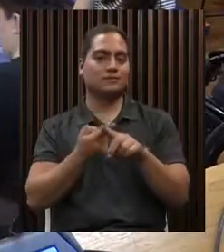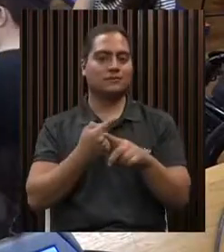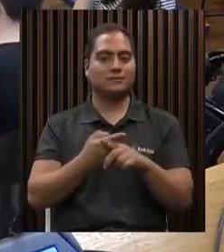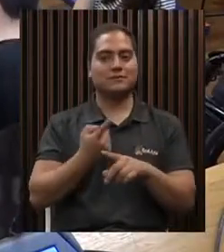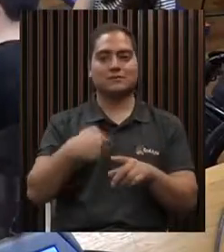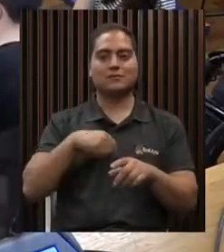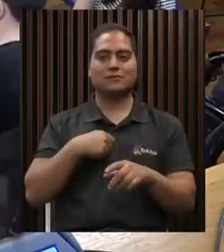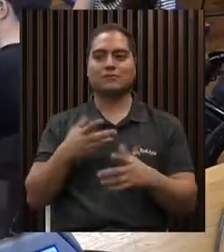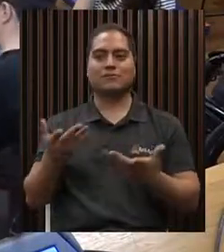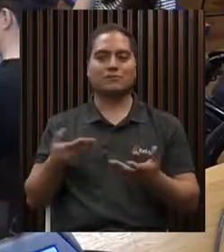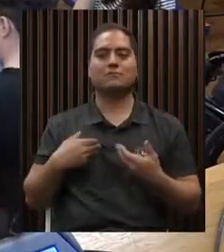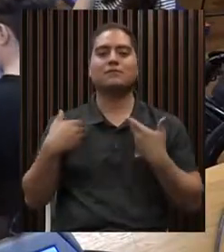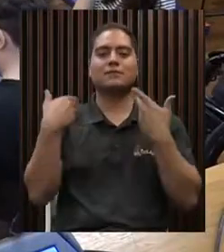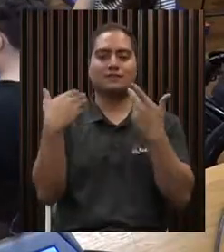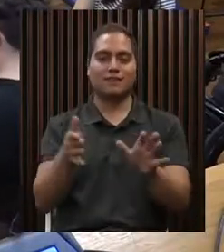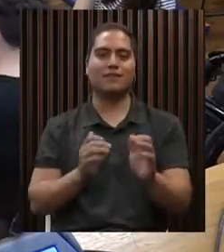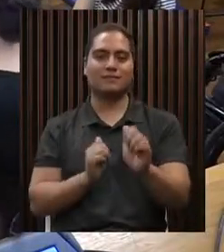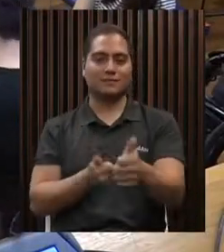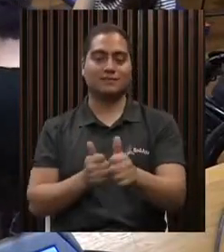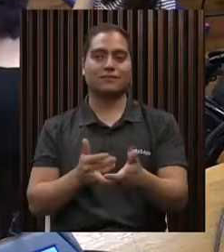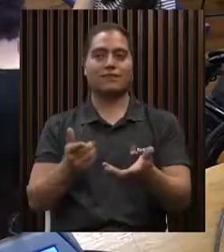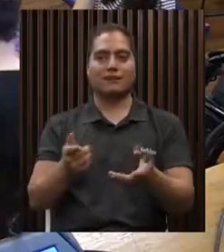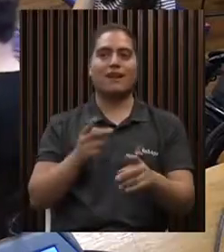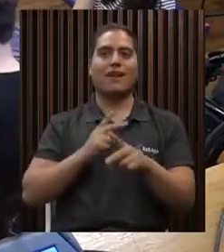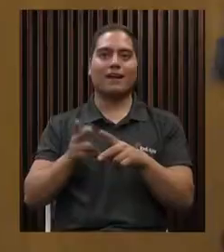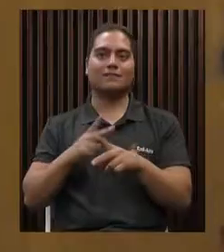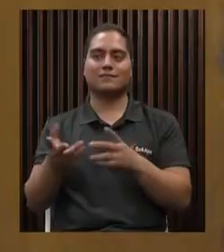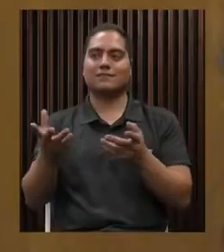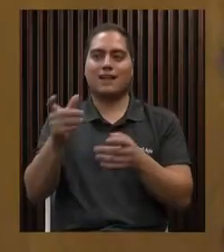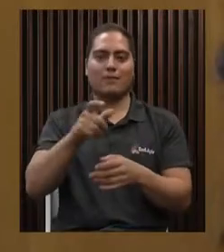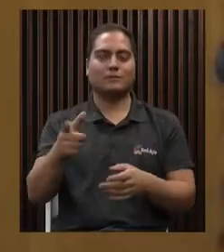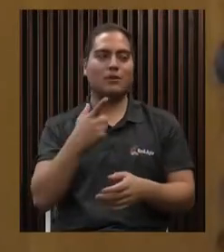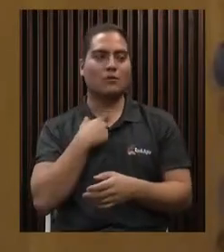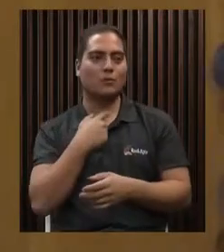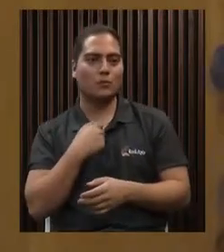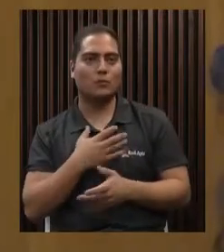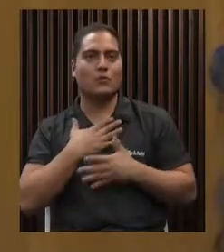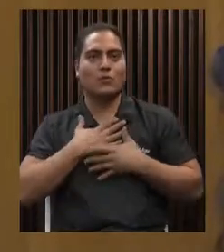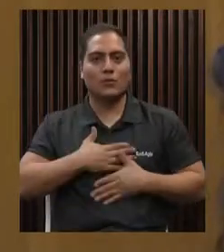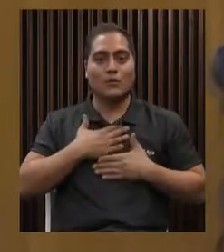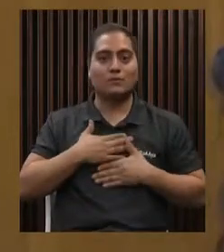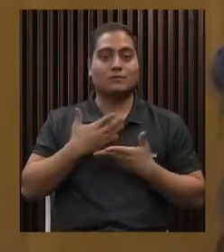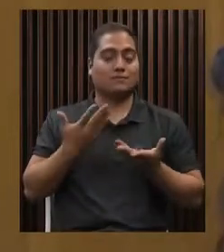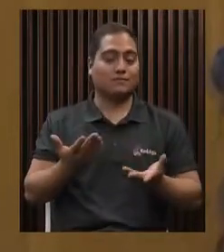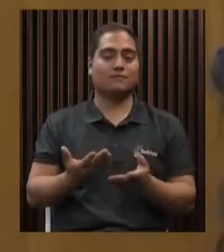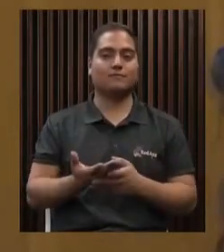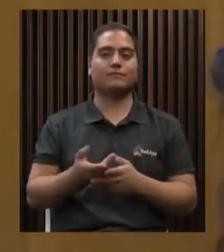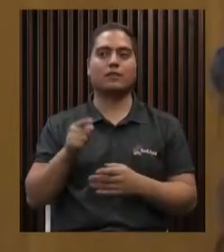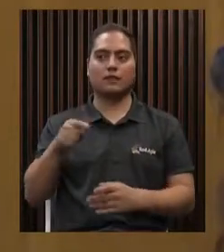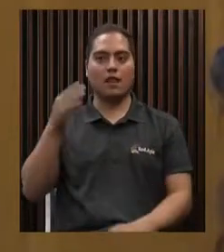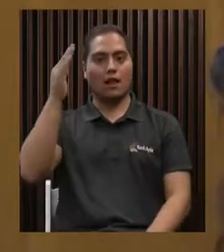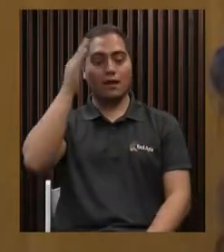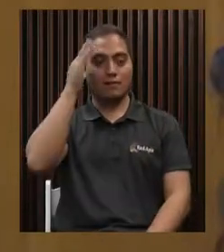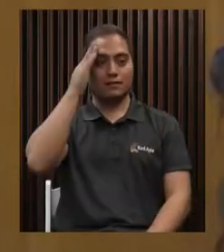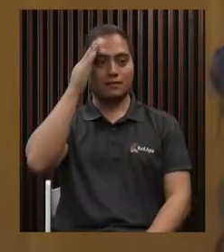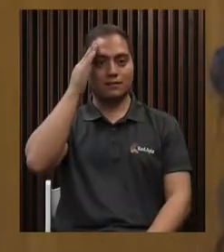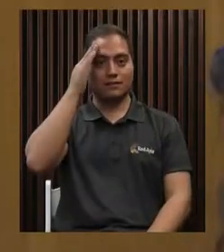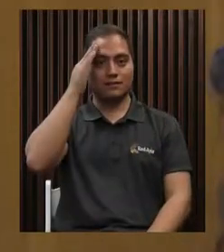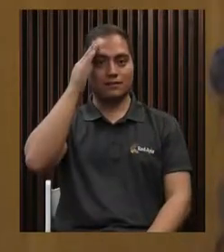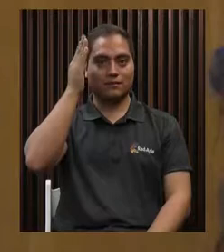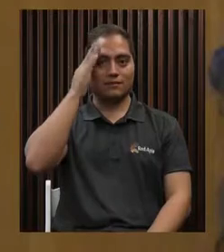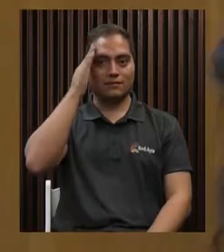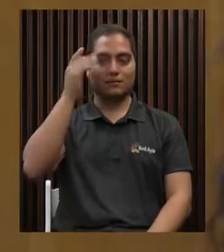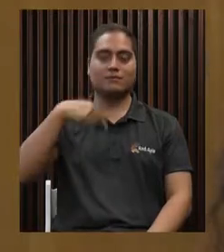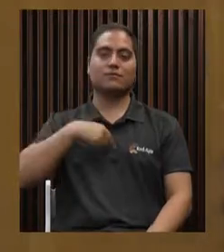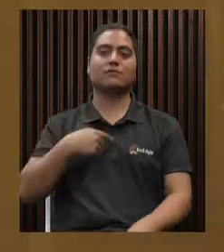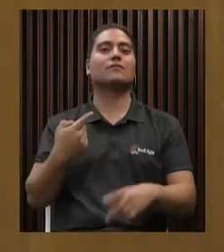más desafíos y generar provocación en todos en estos espacios. Teniendo eso en mente, vamos a comenzar a